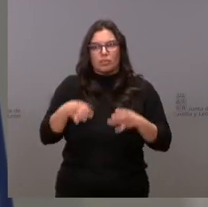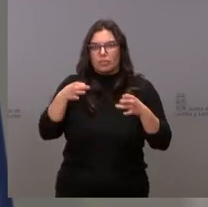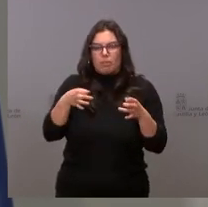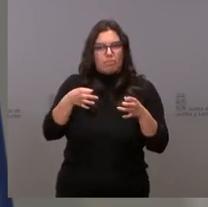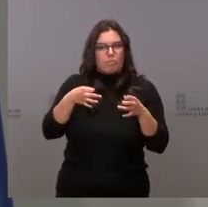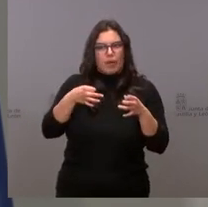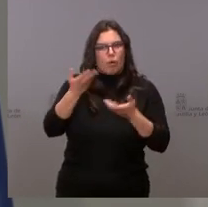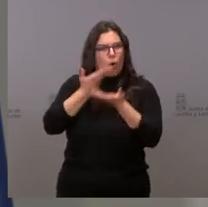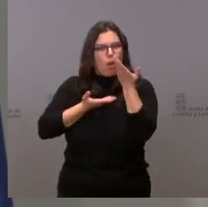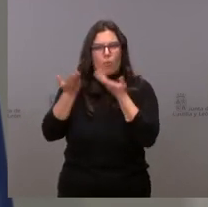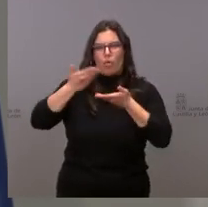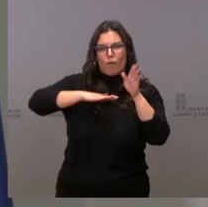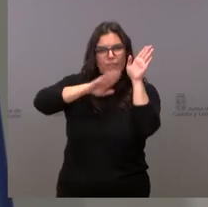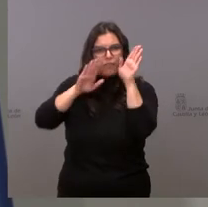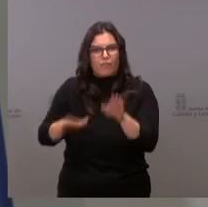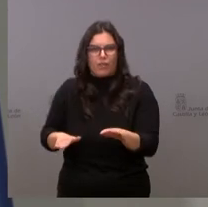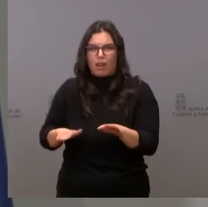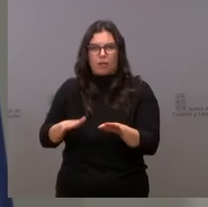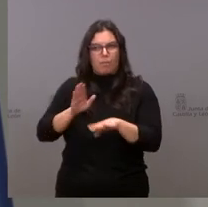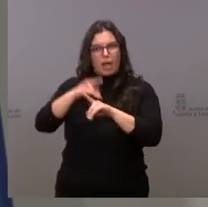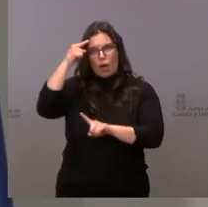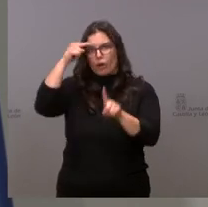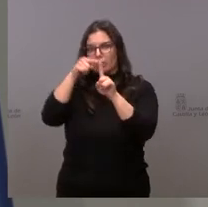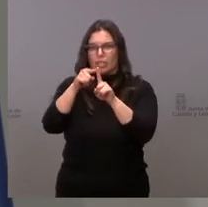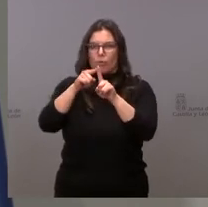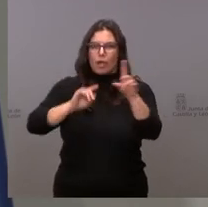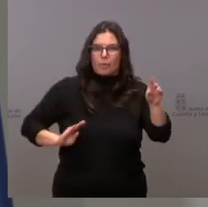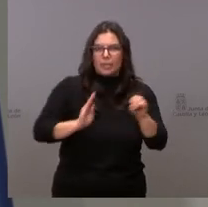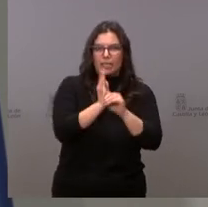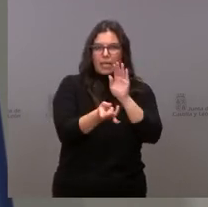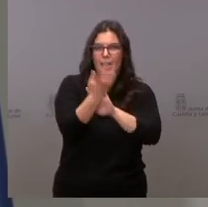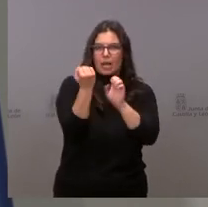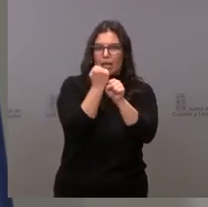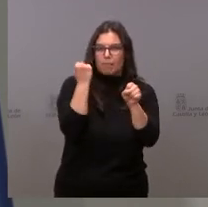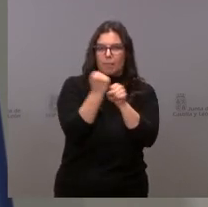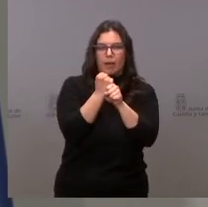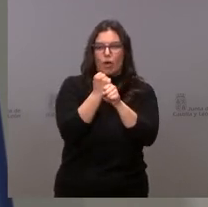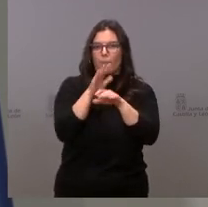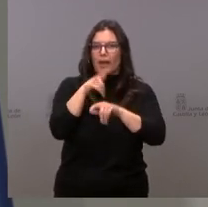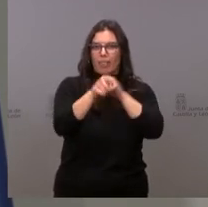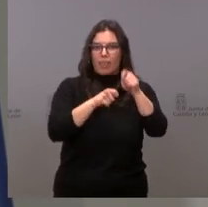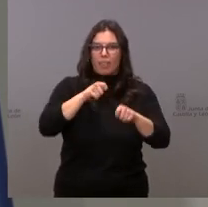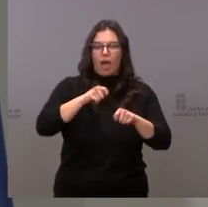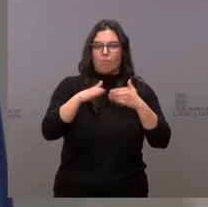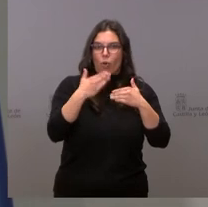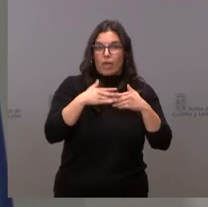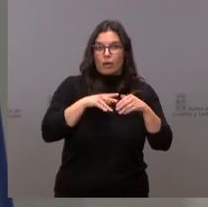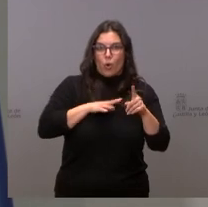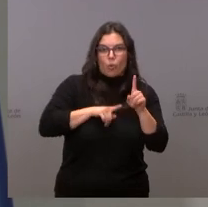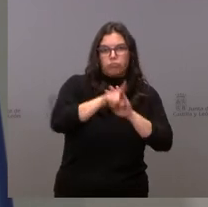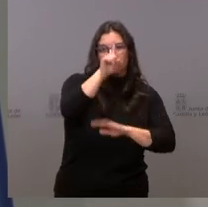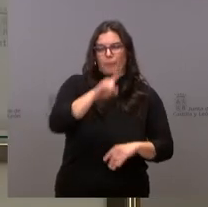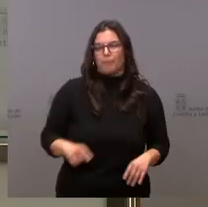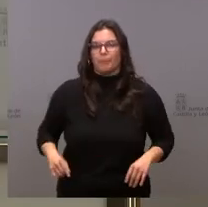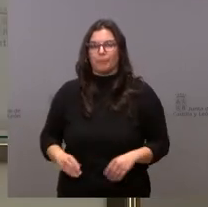colaborador en ese objetivo de invertir de crear empleo y de hacer crecer y modernizar castilla y león'